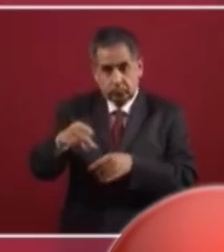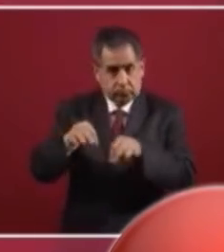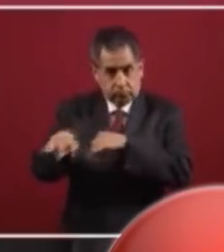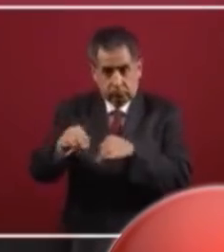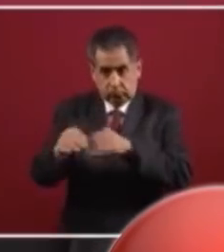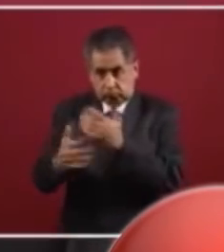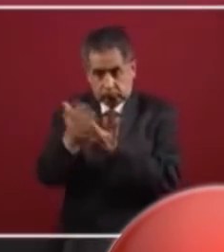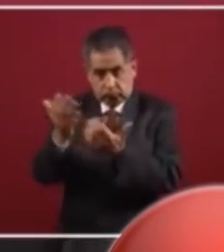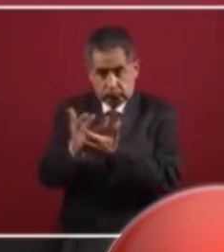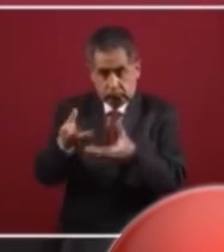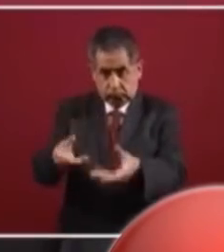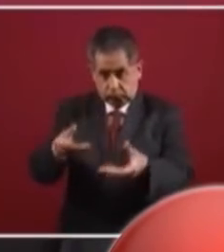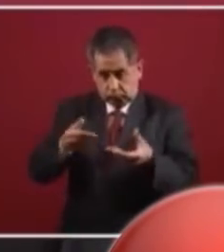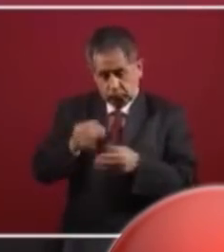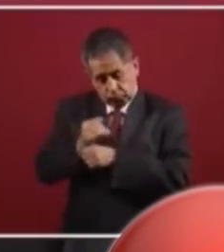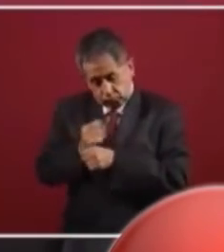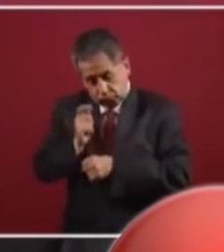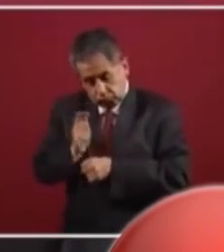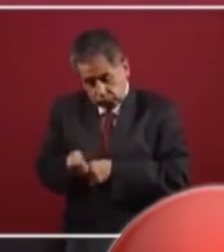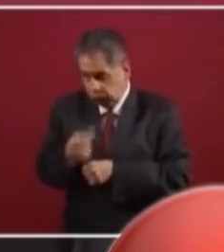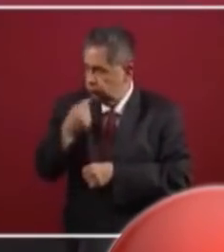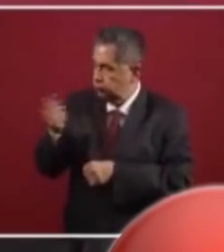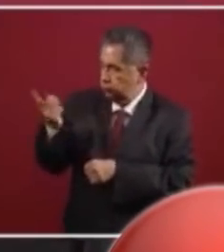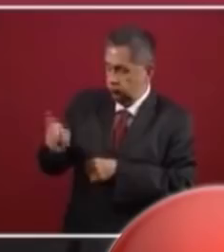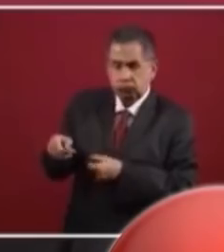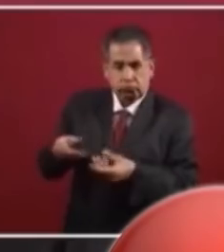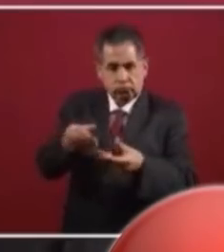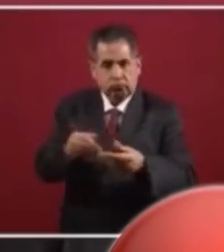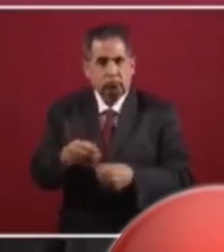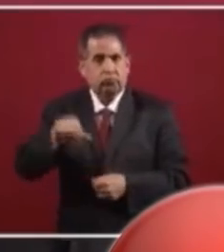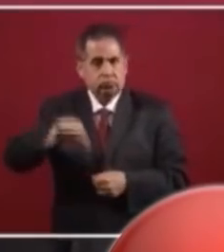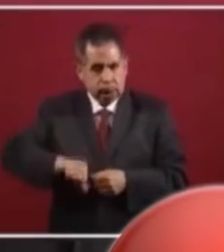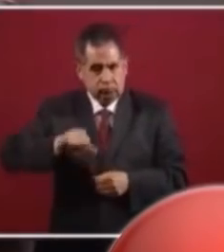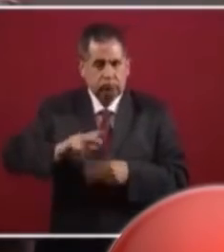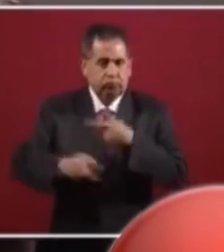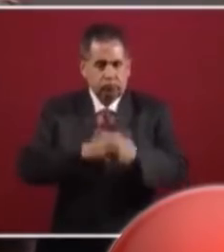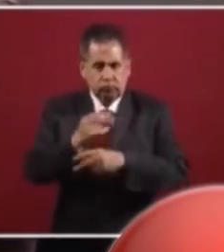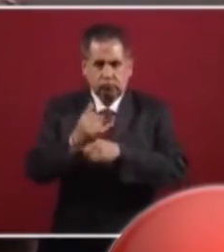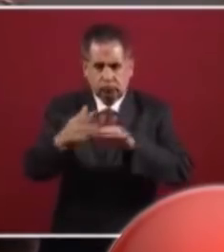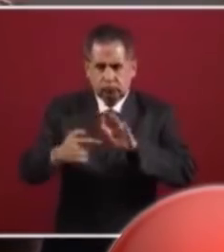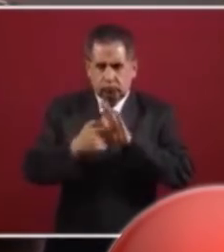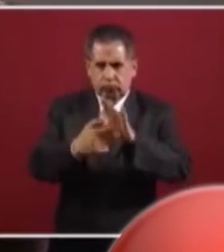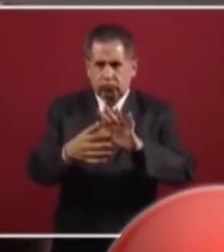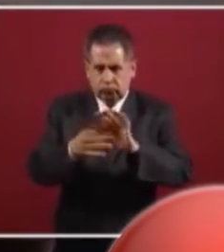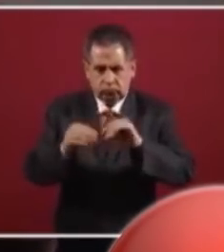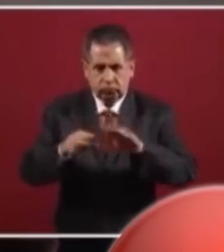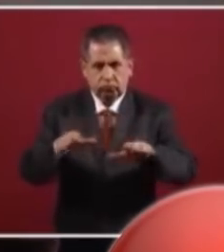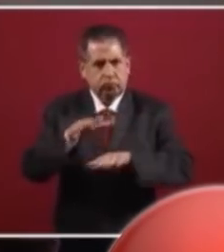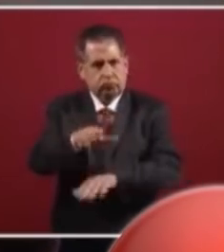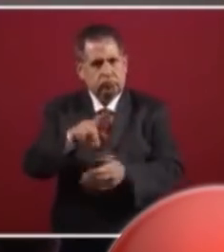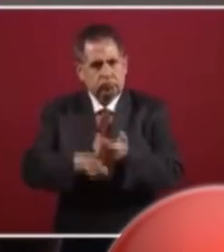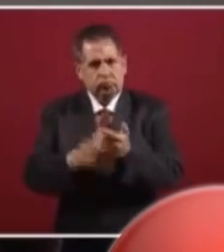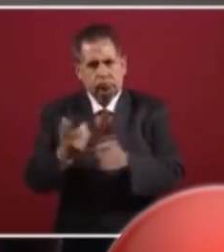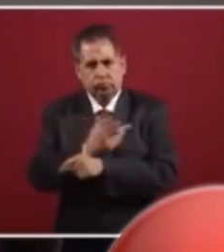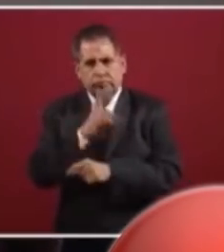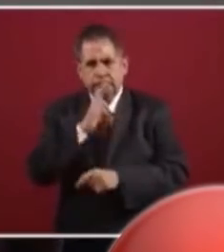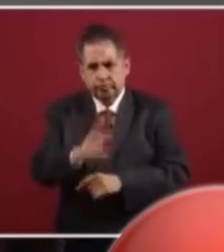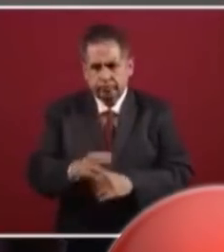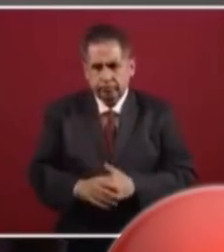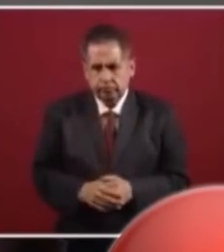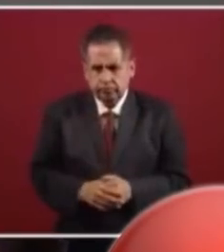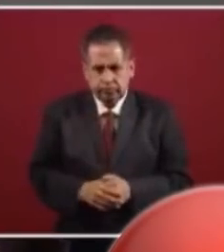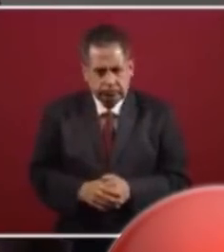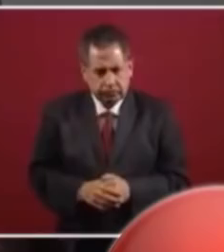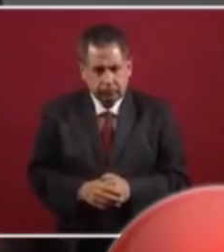que ustedes llevaron a cabo y aquí mismo vamos a informar sobre los resultados y